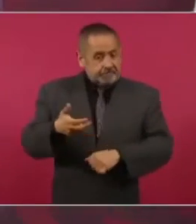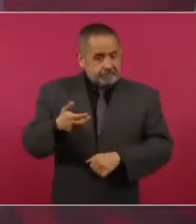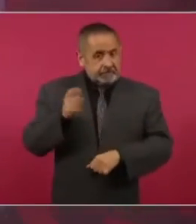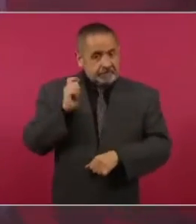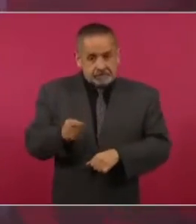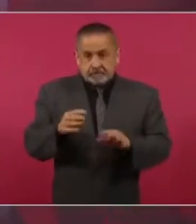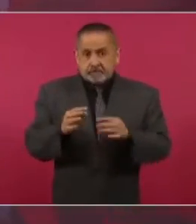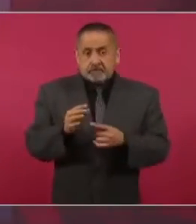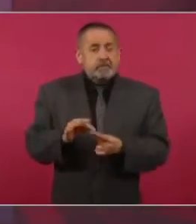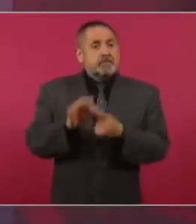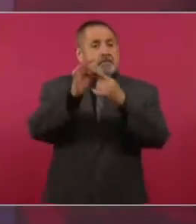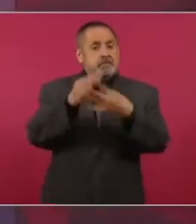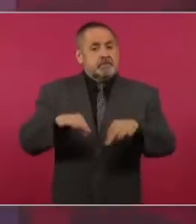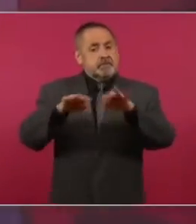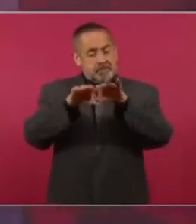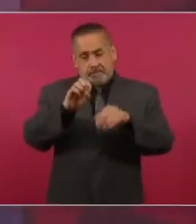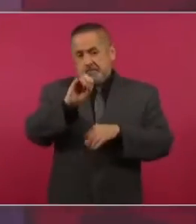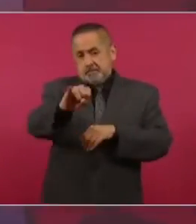especial.